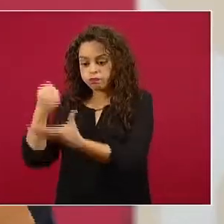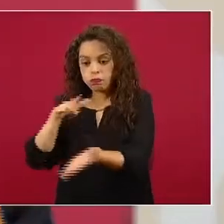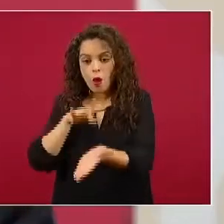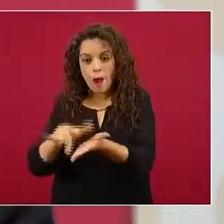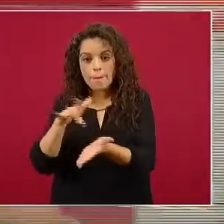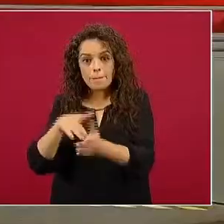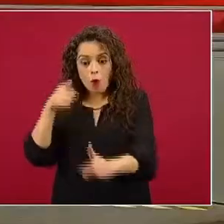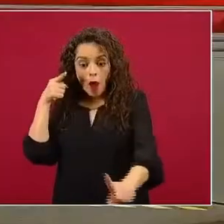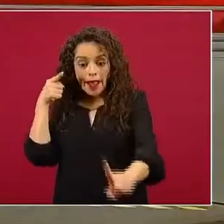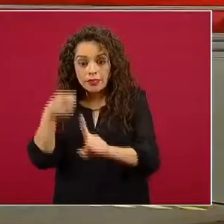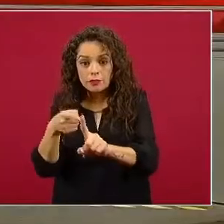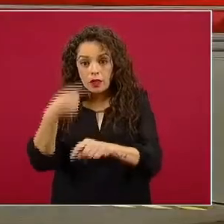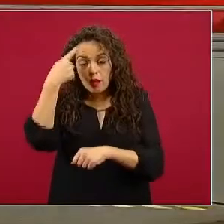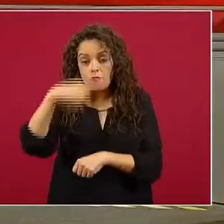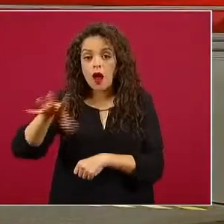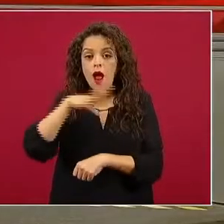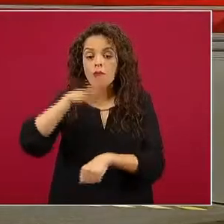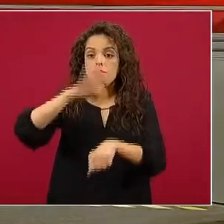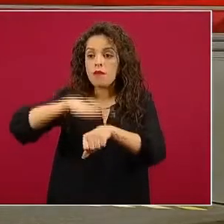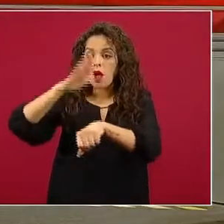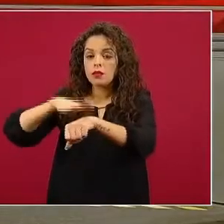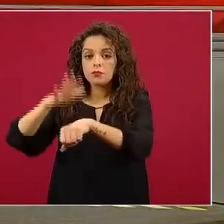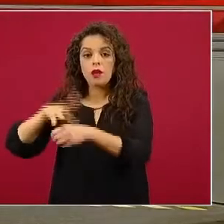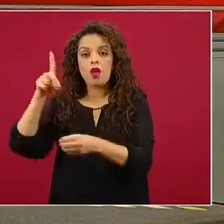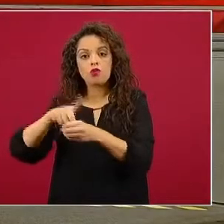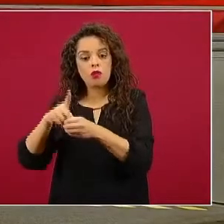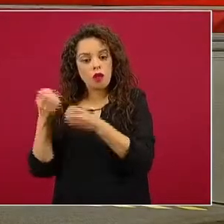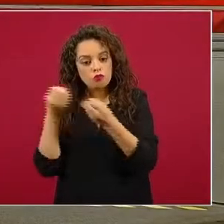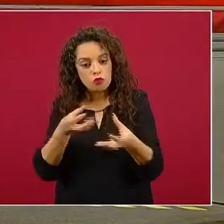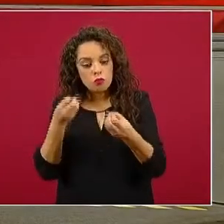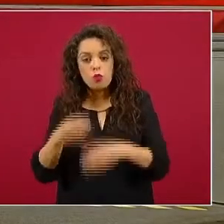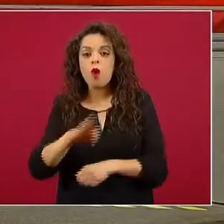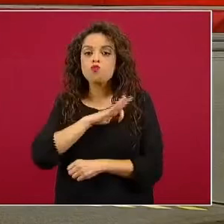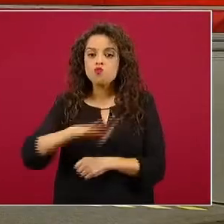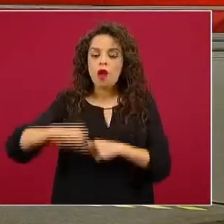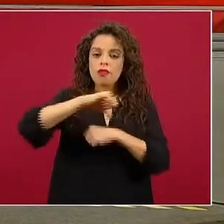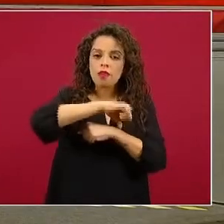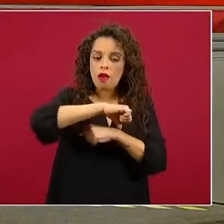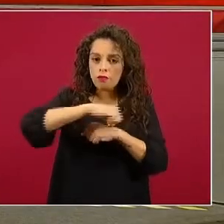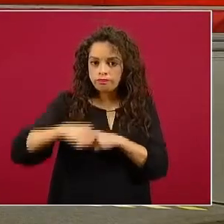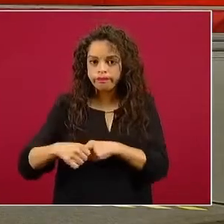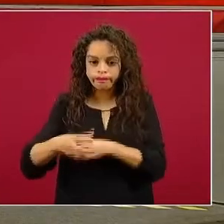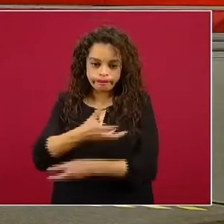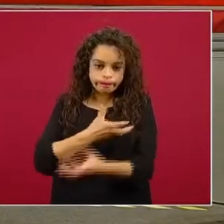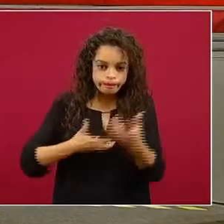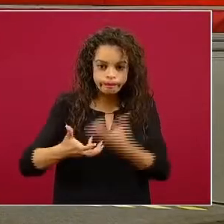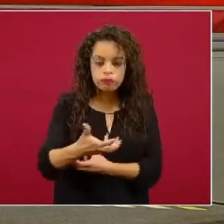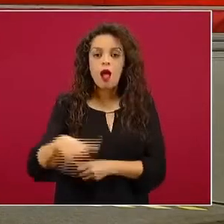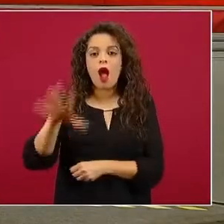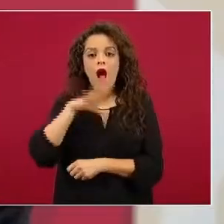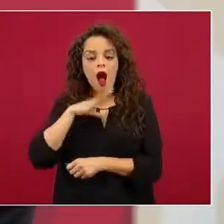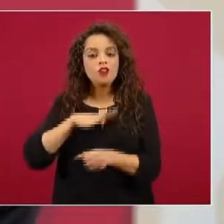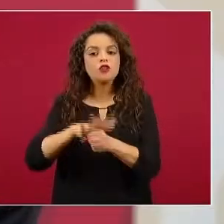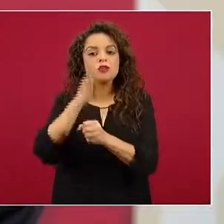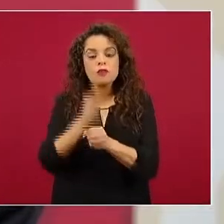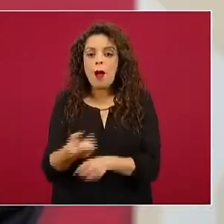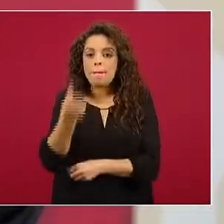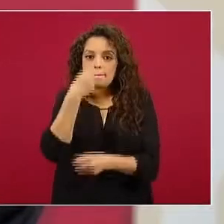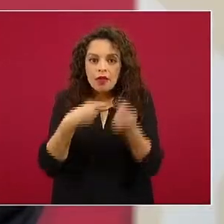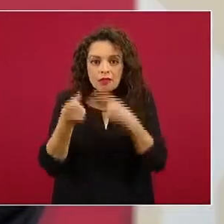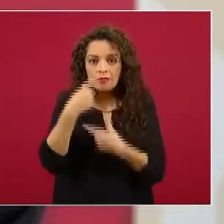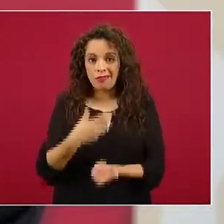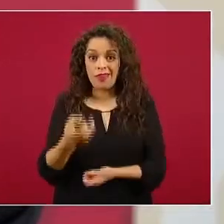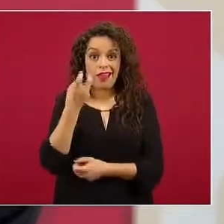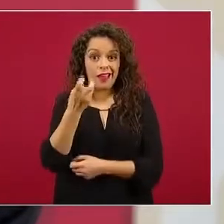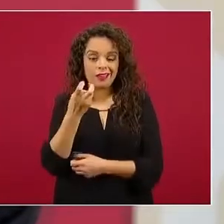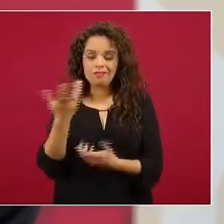tener mayor número de donaciones, mayor número de trasplantes, mayor número de acceso a medicamentos. Entonces, esta situación sí nos pone en